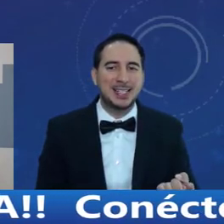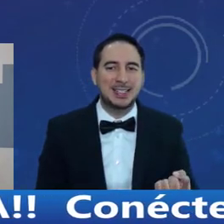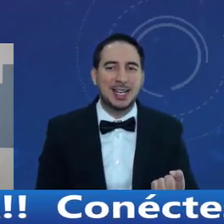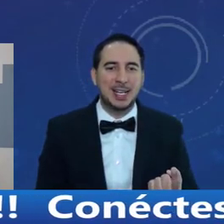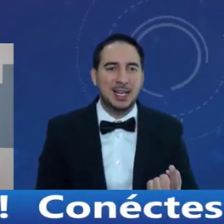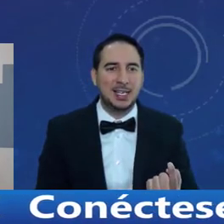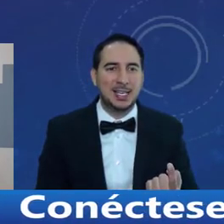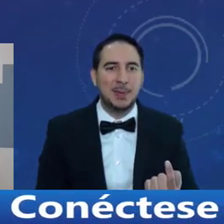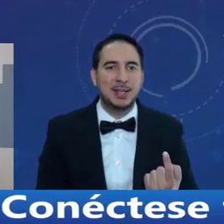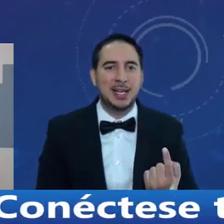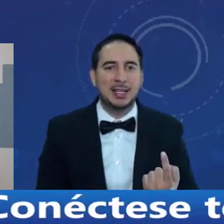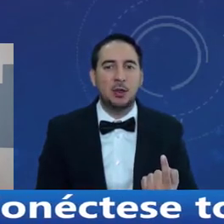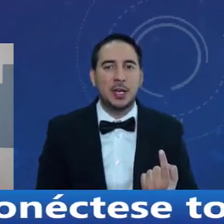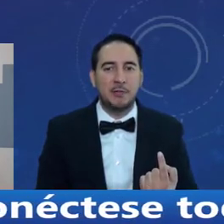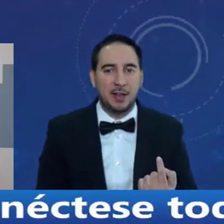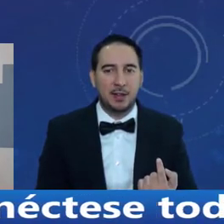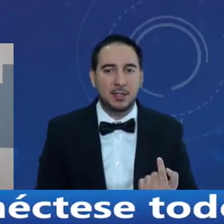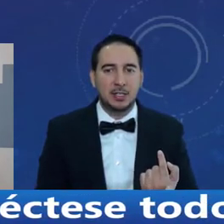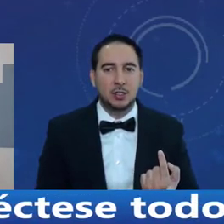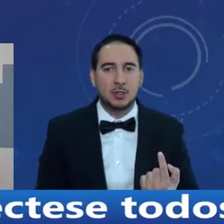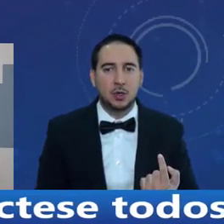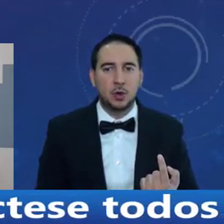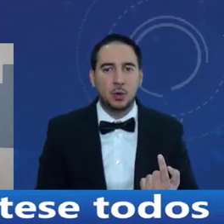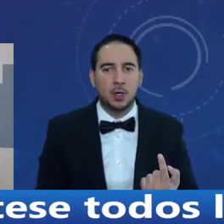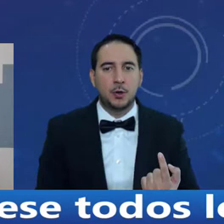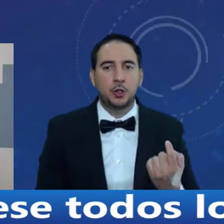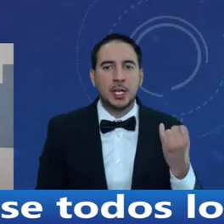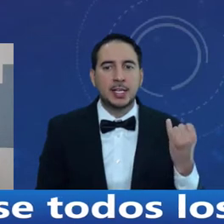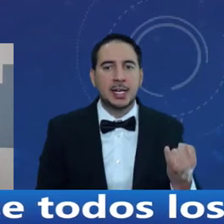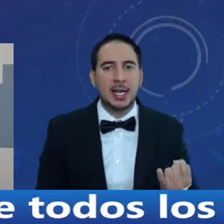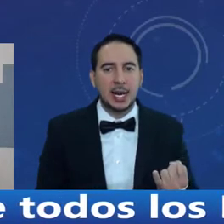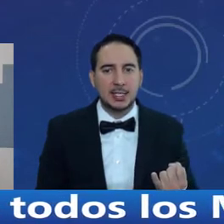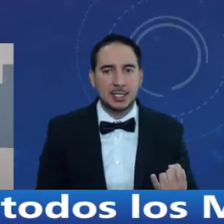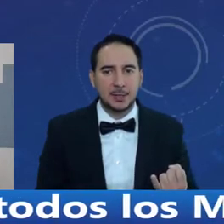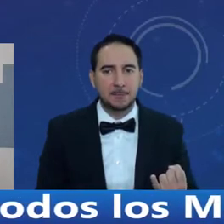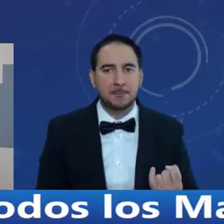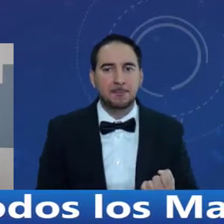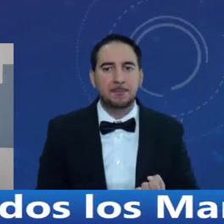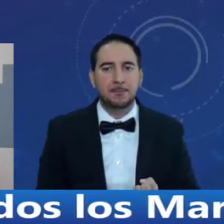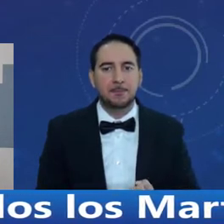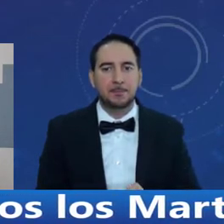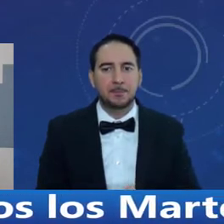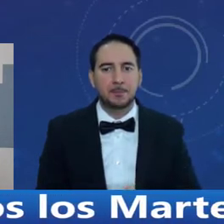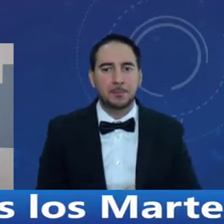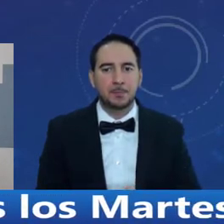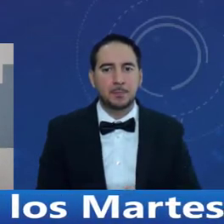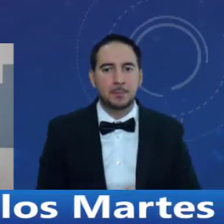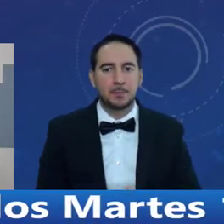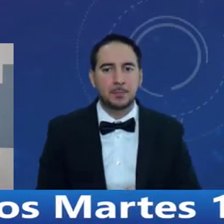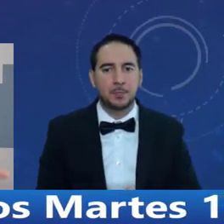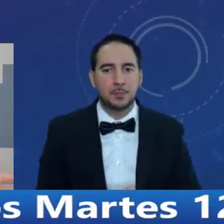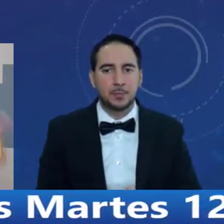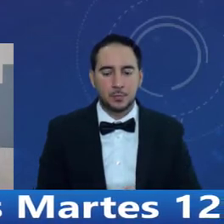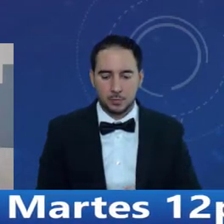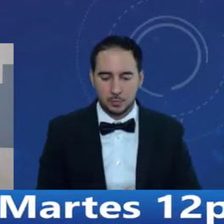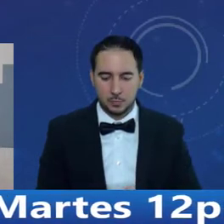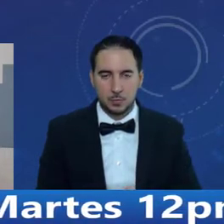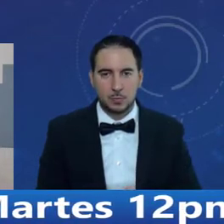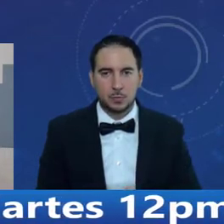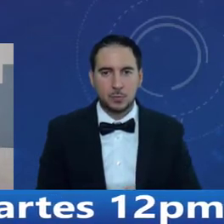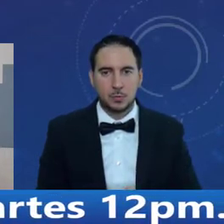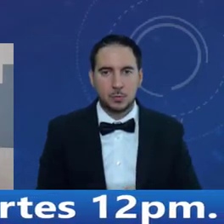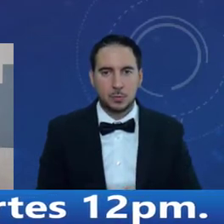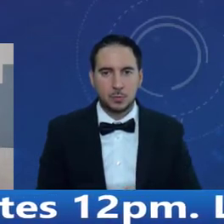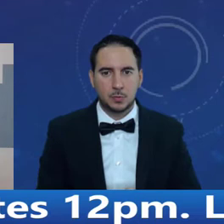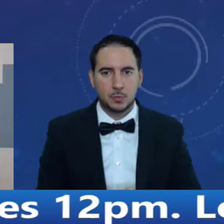tienes que hacer el examen del estado de Nevada. So, no tienes que hacer No, esos son solicitantes afuera del estado, pero si